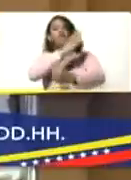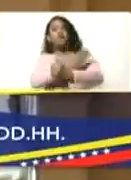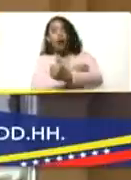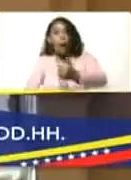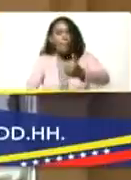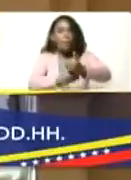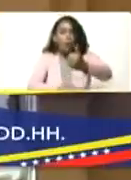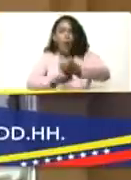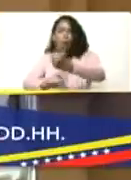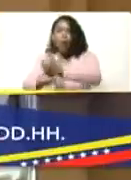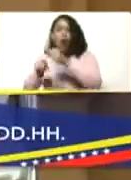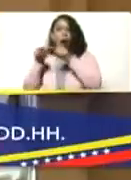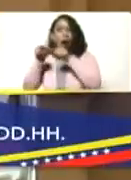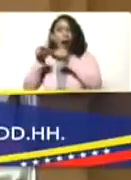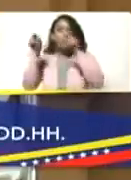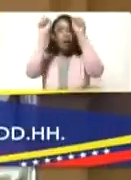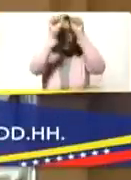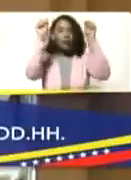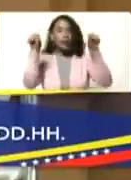ese sistema,